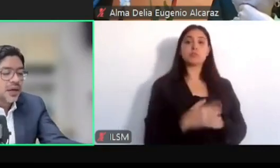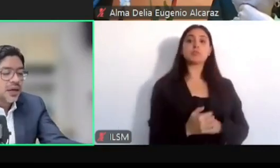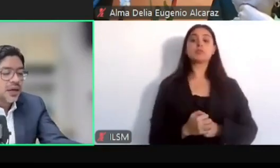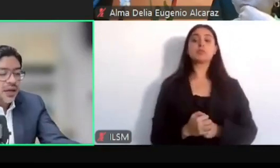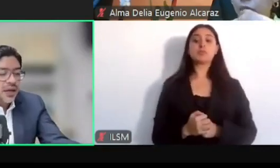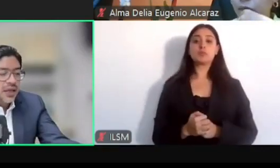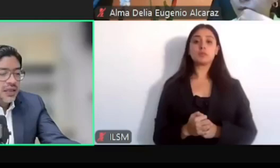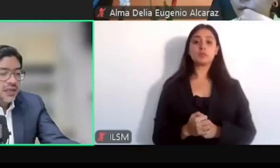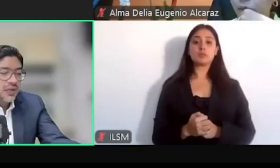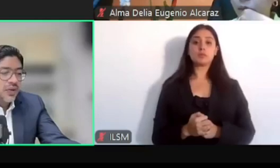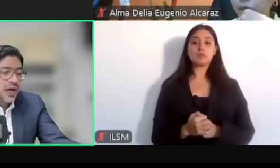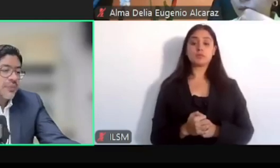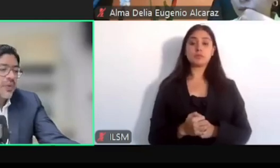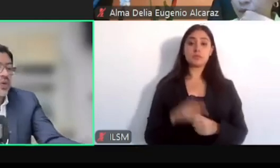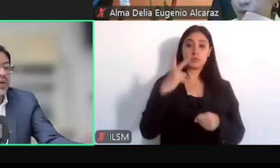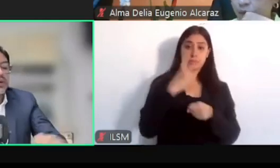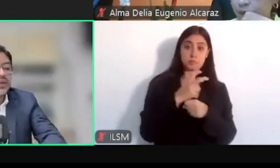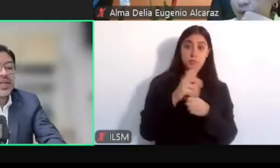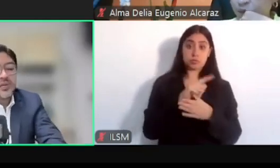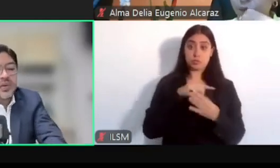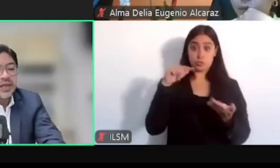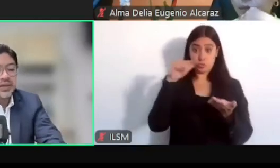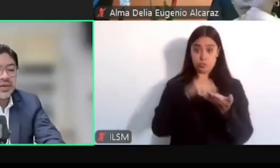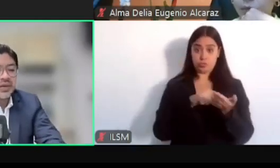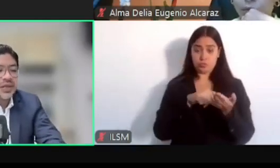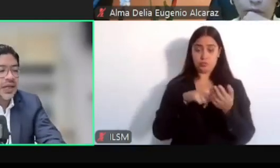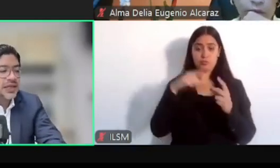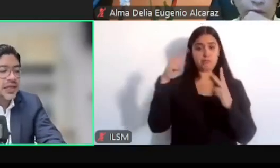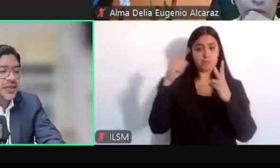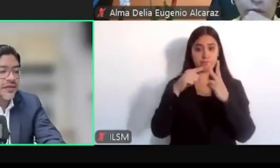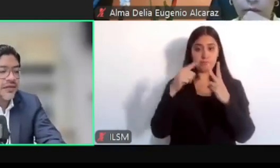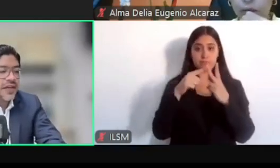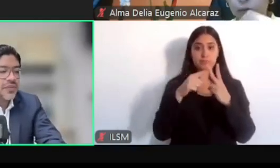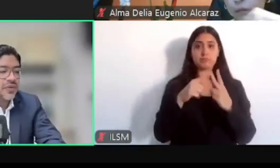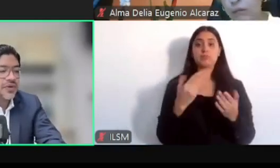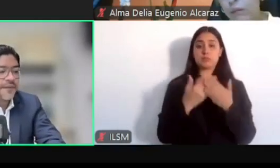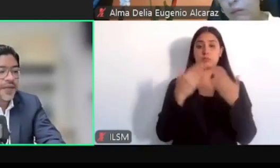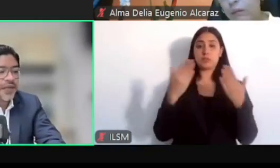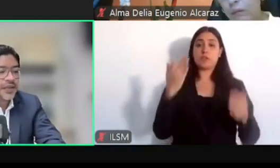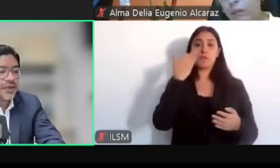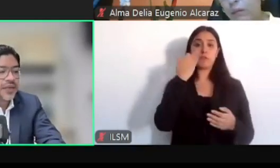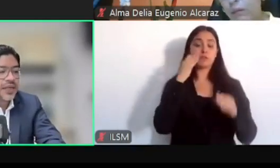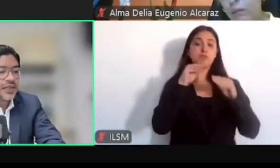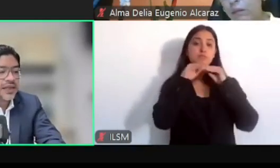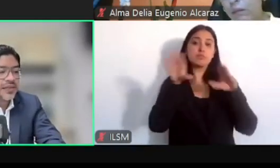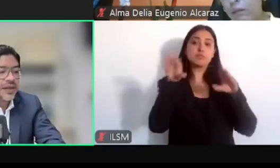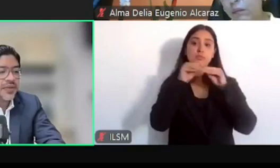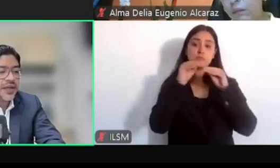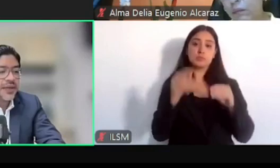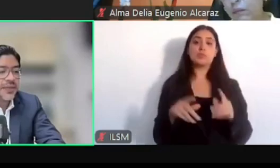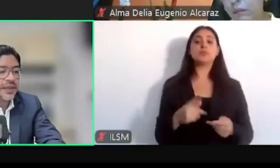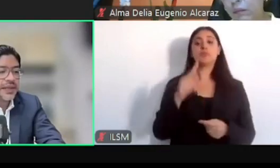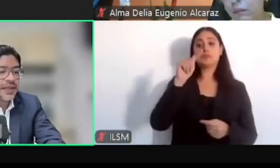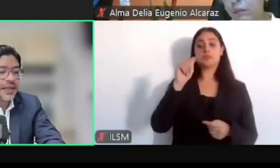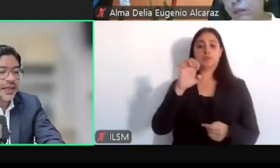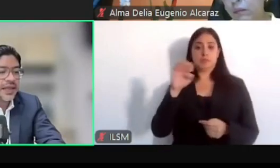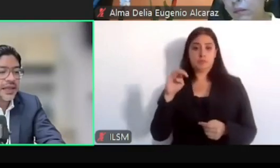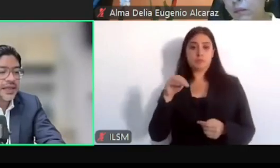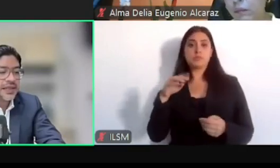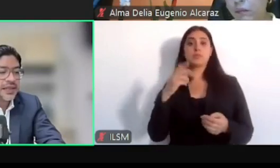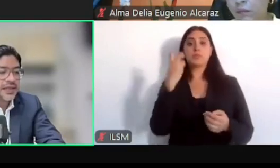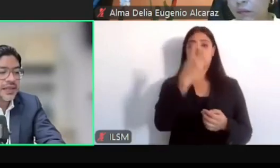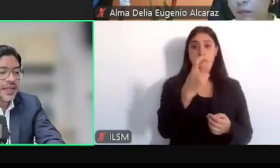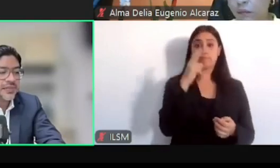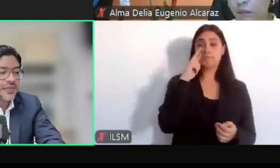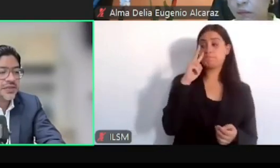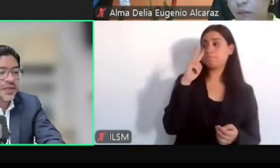denunciadas en segundo lugar por cuanto hace a las publicaciones realizadas en Facebook este tribunal estima que únicamente se acredita la